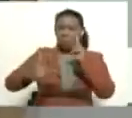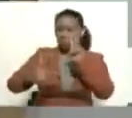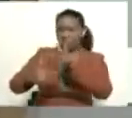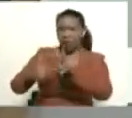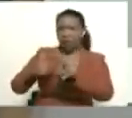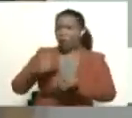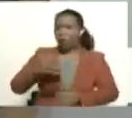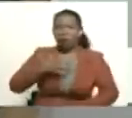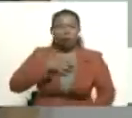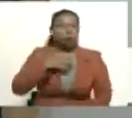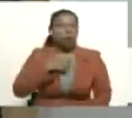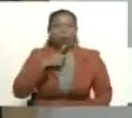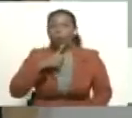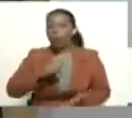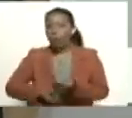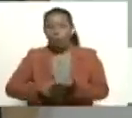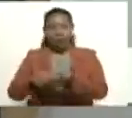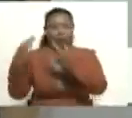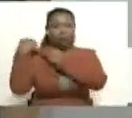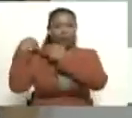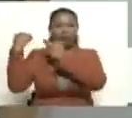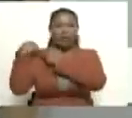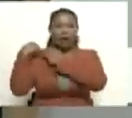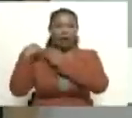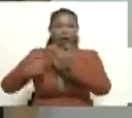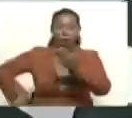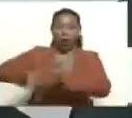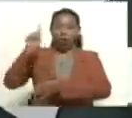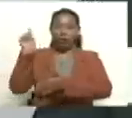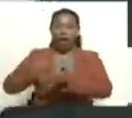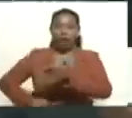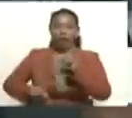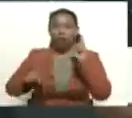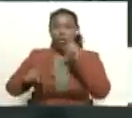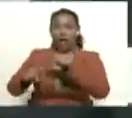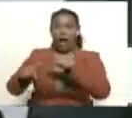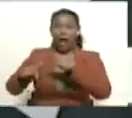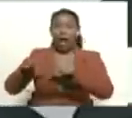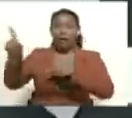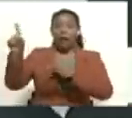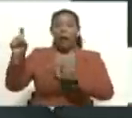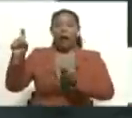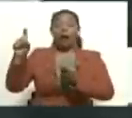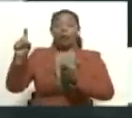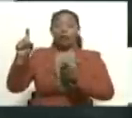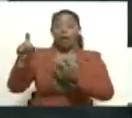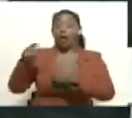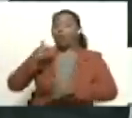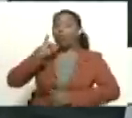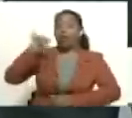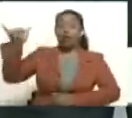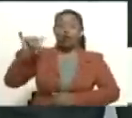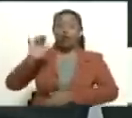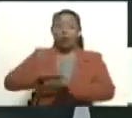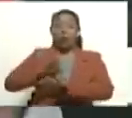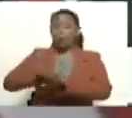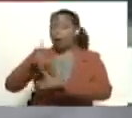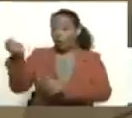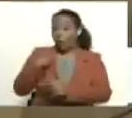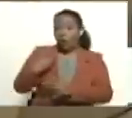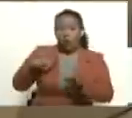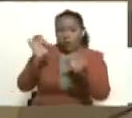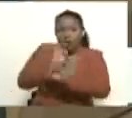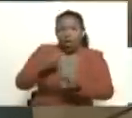cumplió el contrato a Goodrow y Goodrow lo demandó en una corte de Miami porque no le pagó los 50 millones de dólares. O sea, es